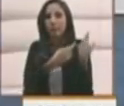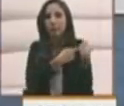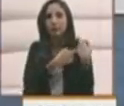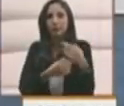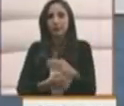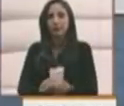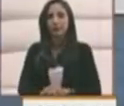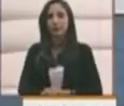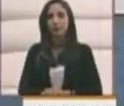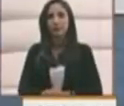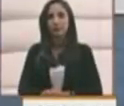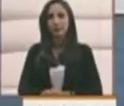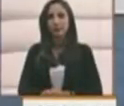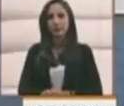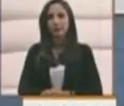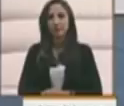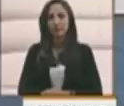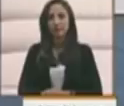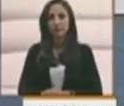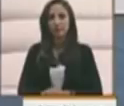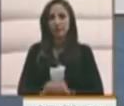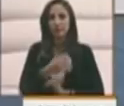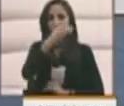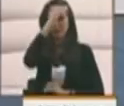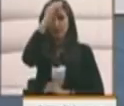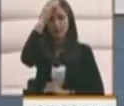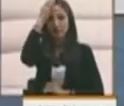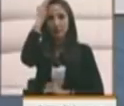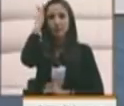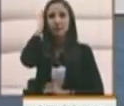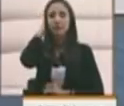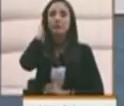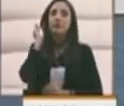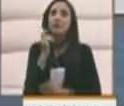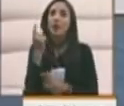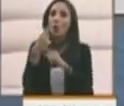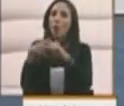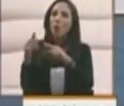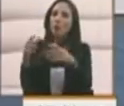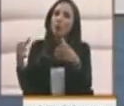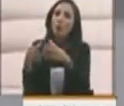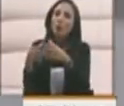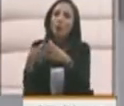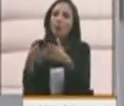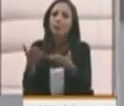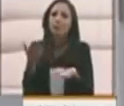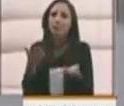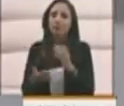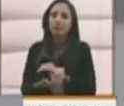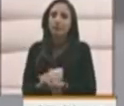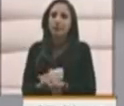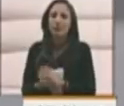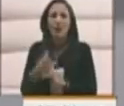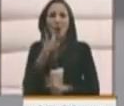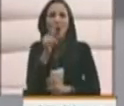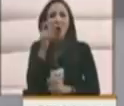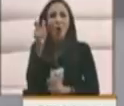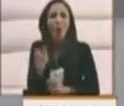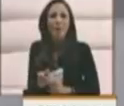de dicho magnicidio. Si no fuera por otro, bueno, ser de un talante